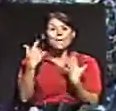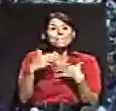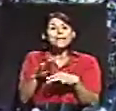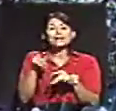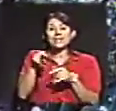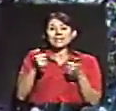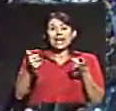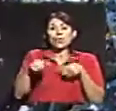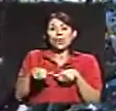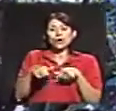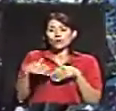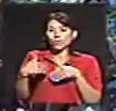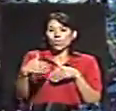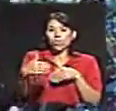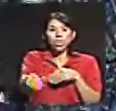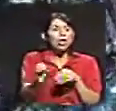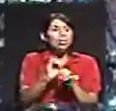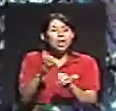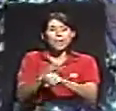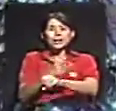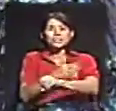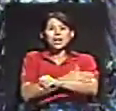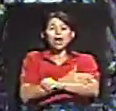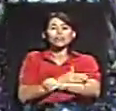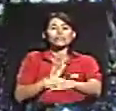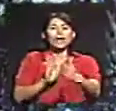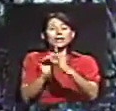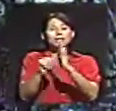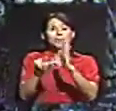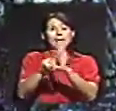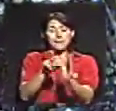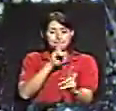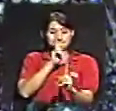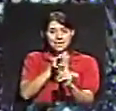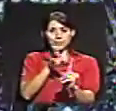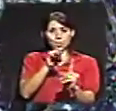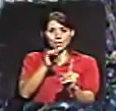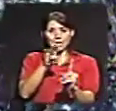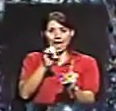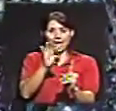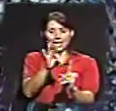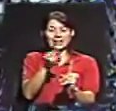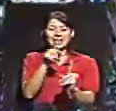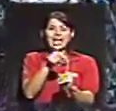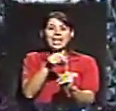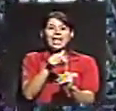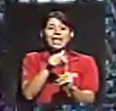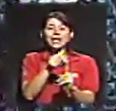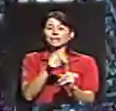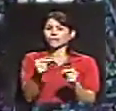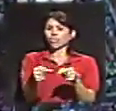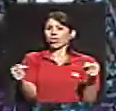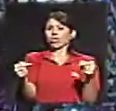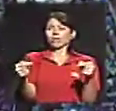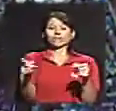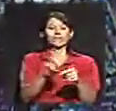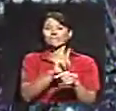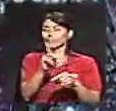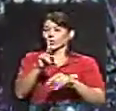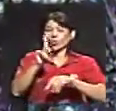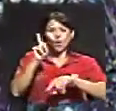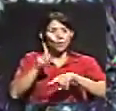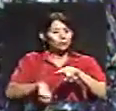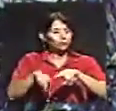otro trámite ante la Asamblea Legislativa, porque ha sido el MINAET el que ha hecho, digamos, la oposición fuerte de